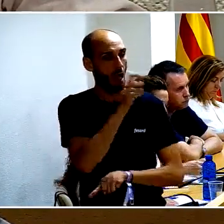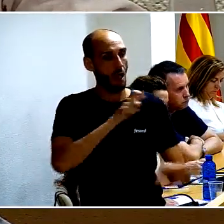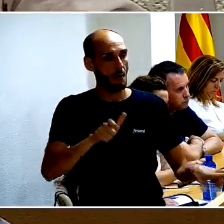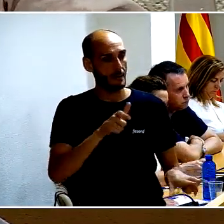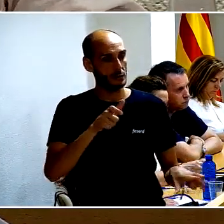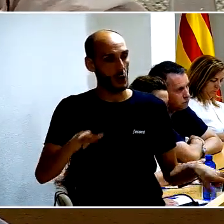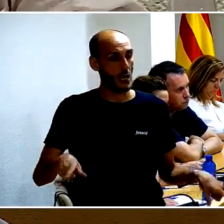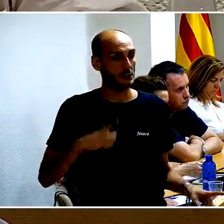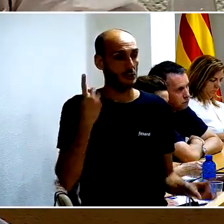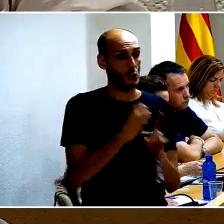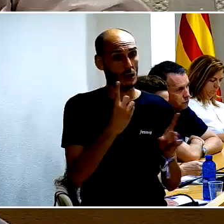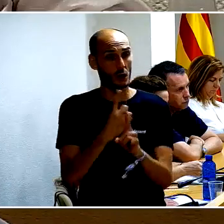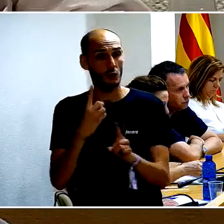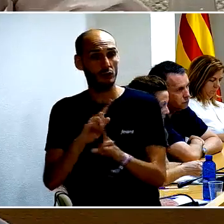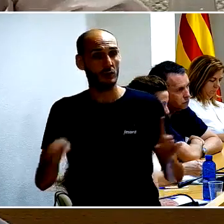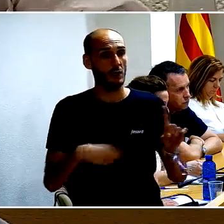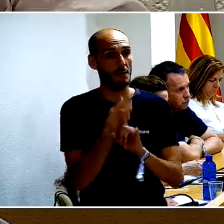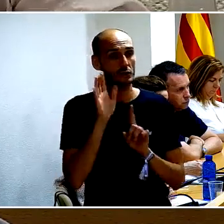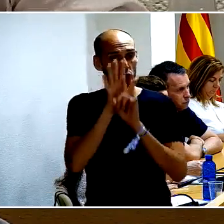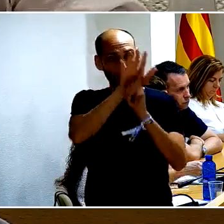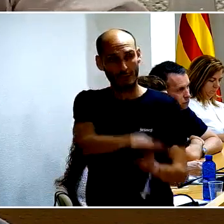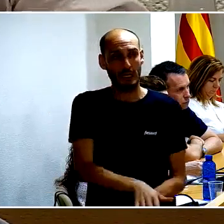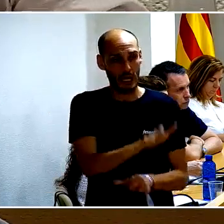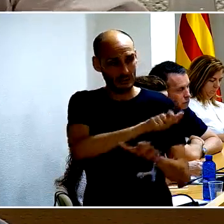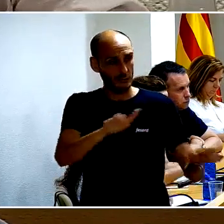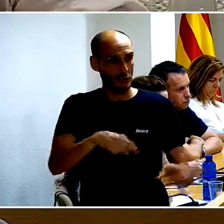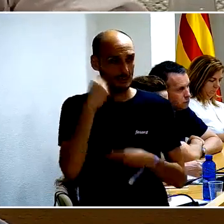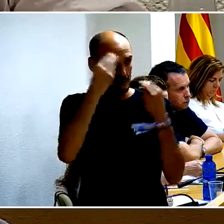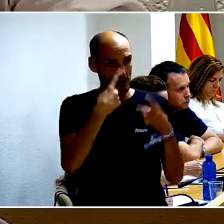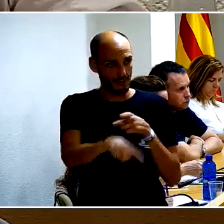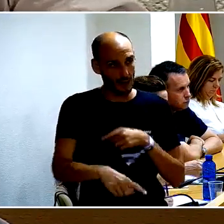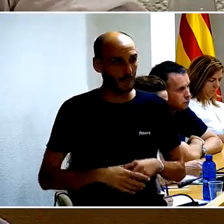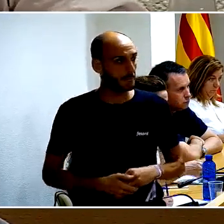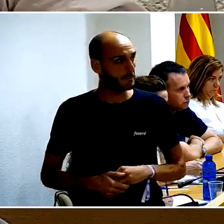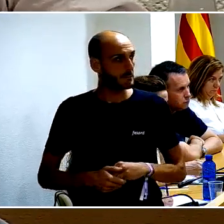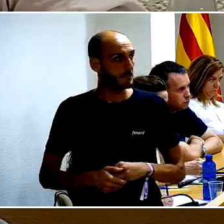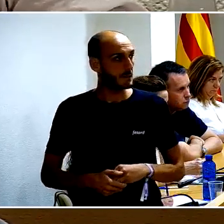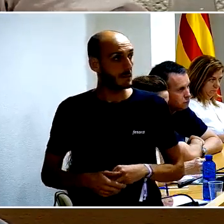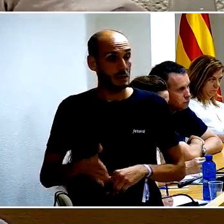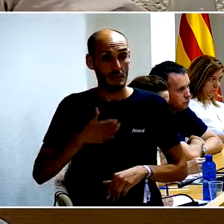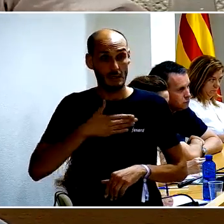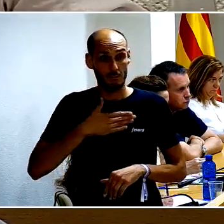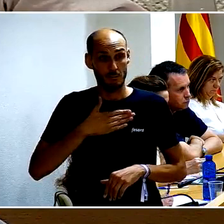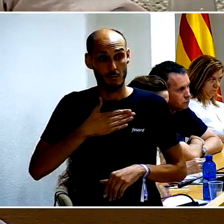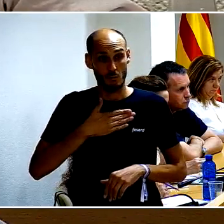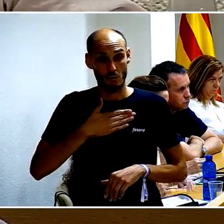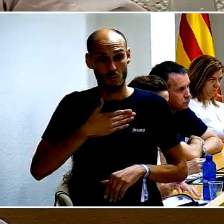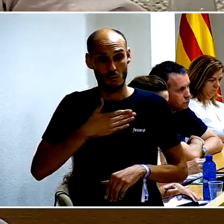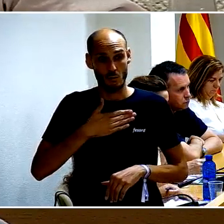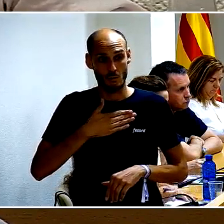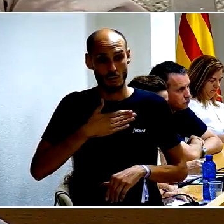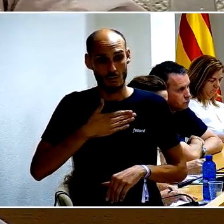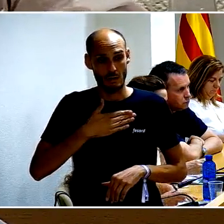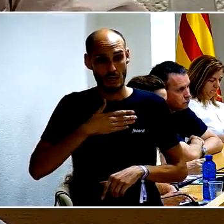que no piensan como ellos. Esto no es lo que quiere la mayor parte de nuestro municipio, señor Torralba. La gente prefiere que estos 35.000